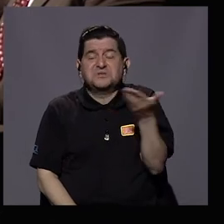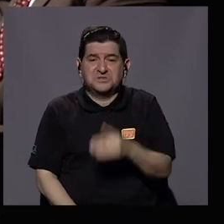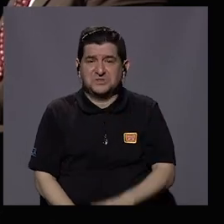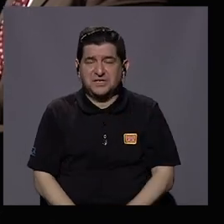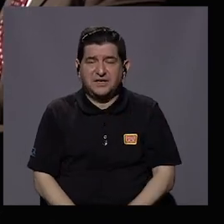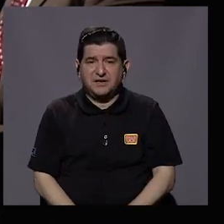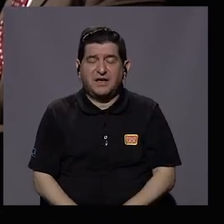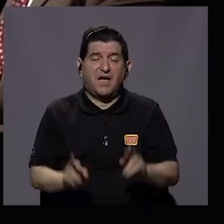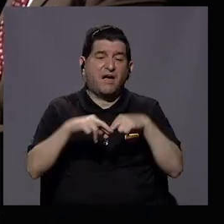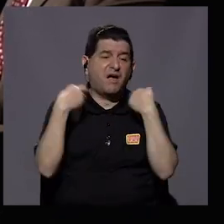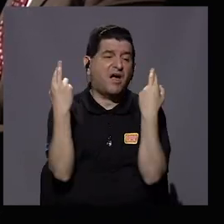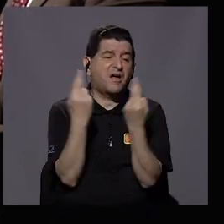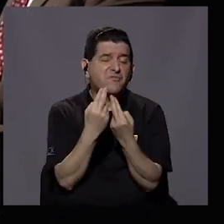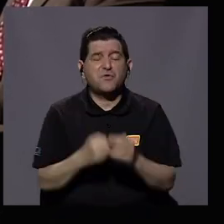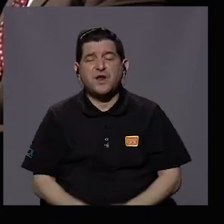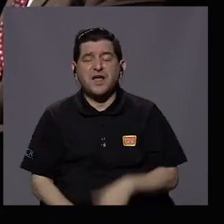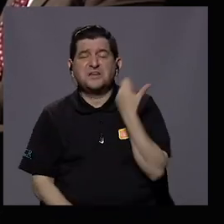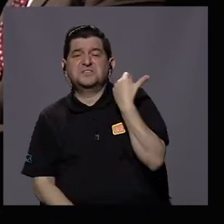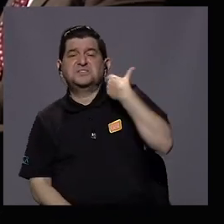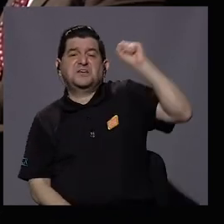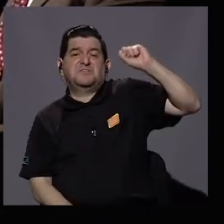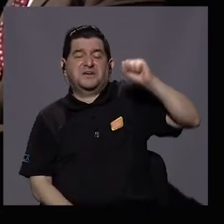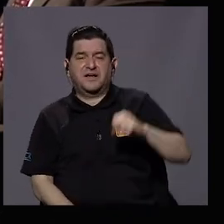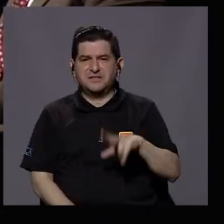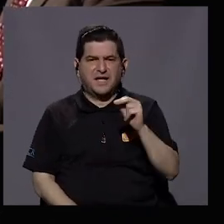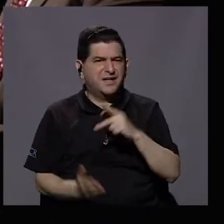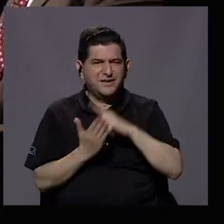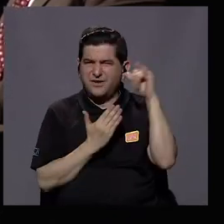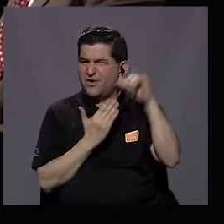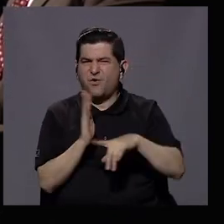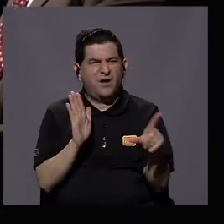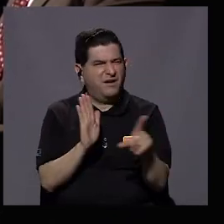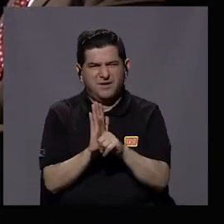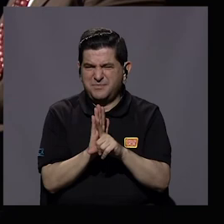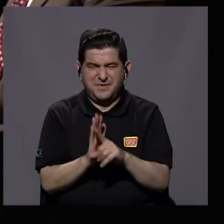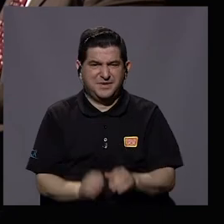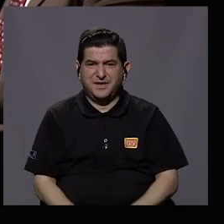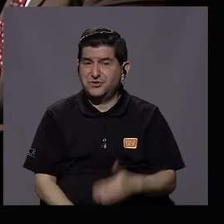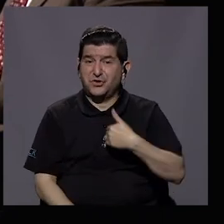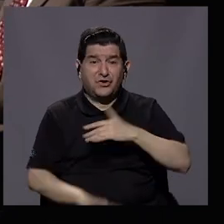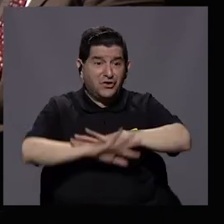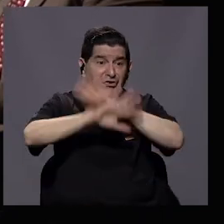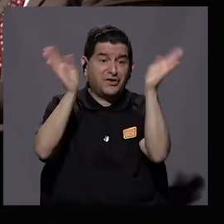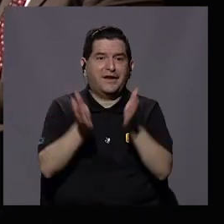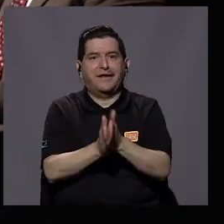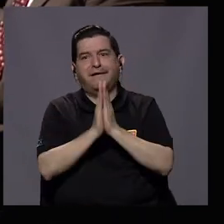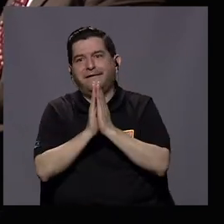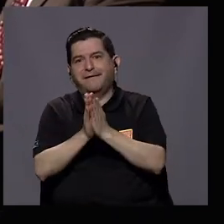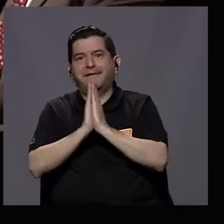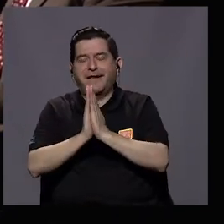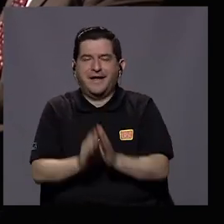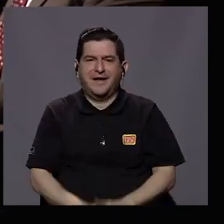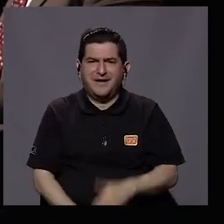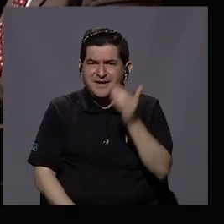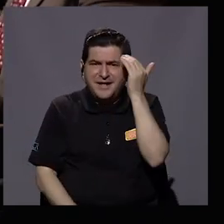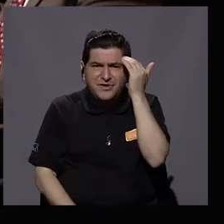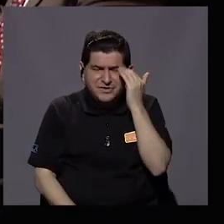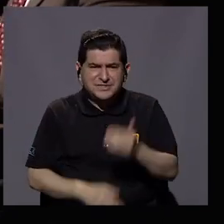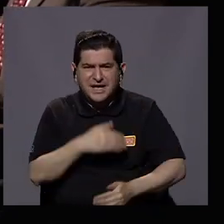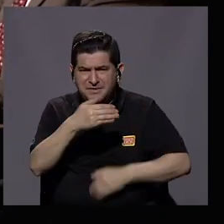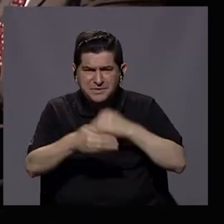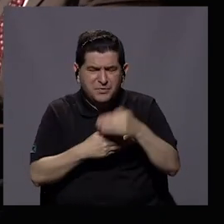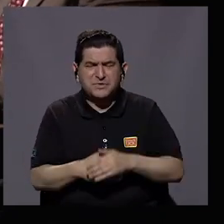hacer audiencias y revanchismos que en este proyecto de ley. Aún no tienen claras las mociones, no saben que son